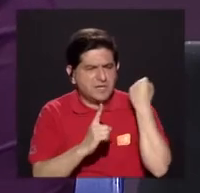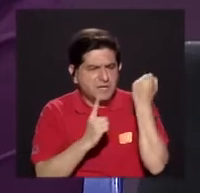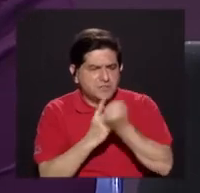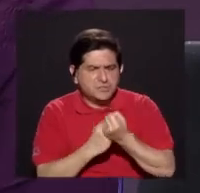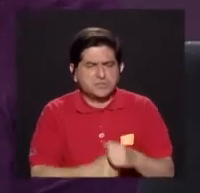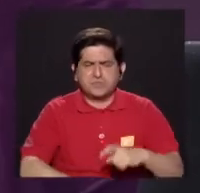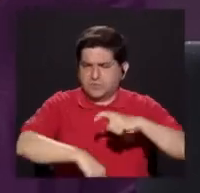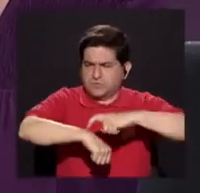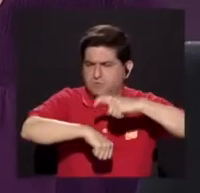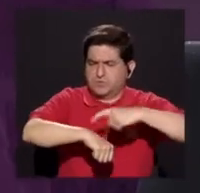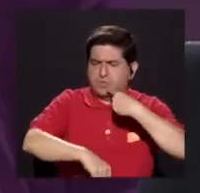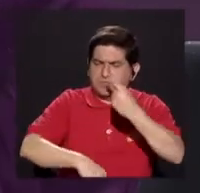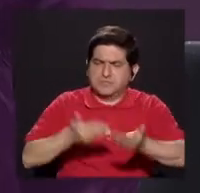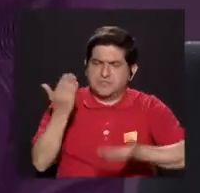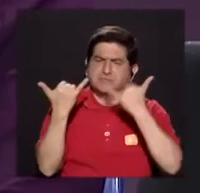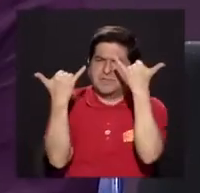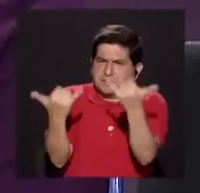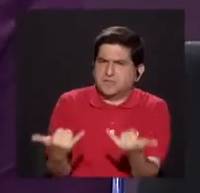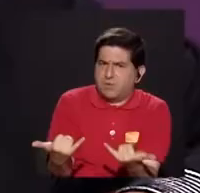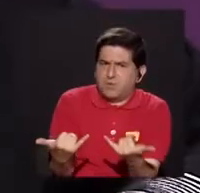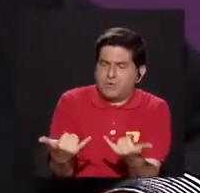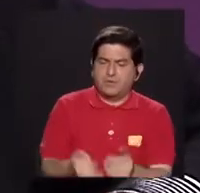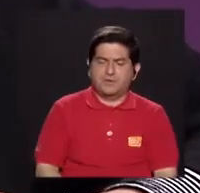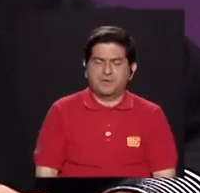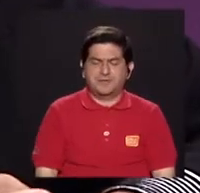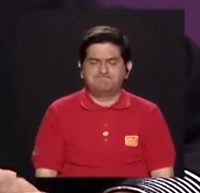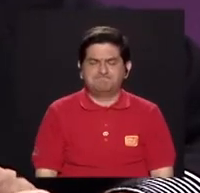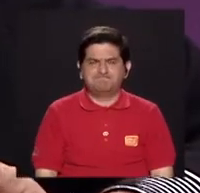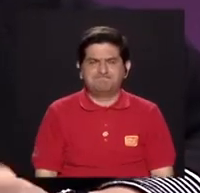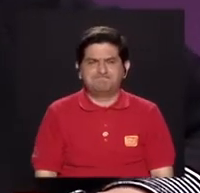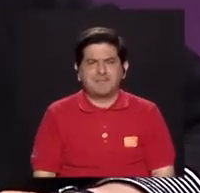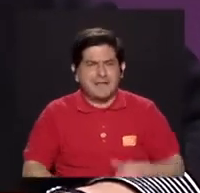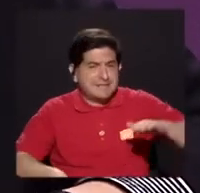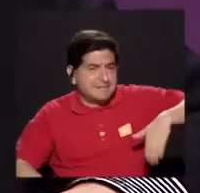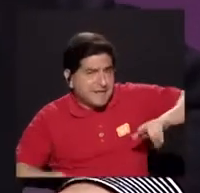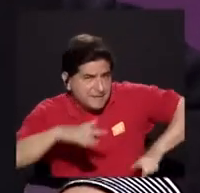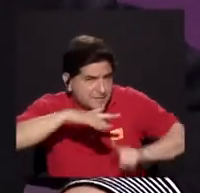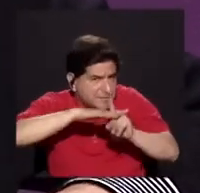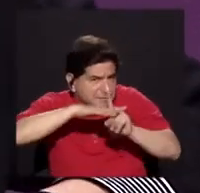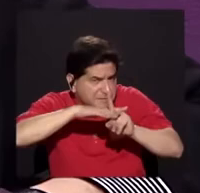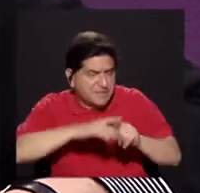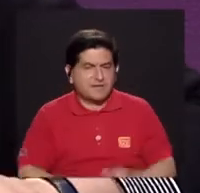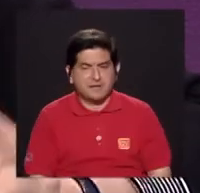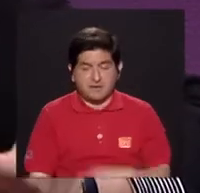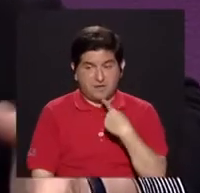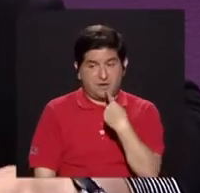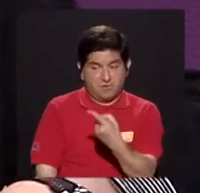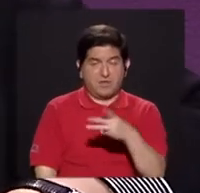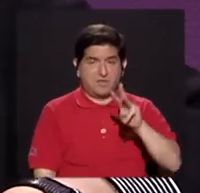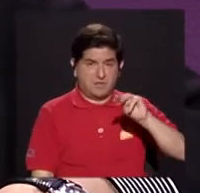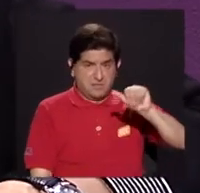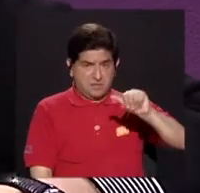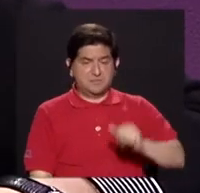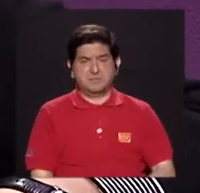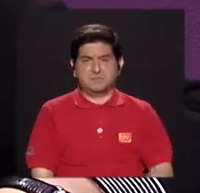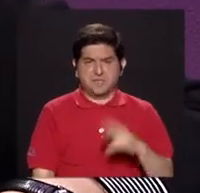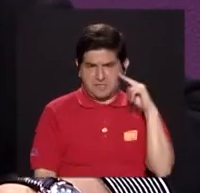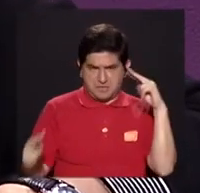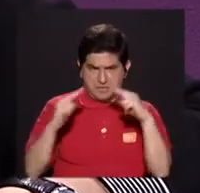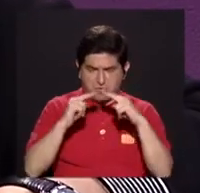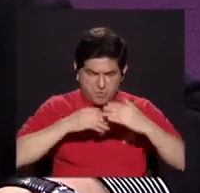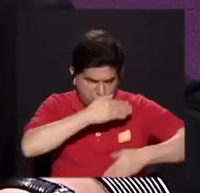cierta coyuntura que dijo, bueno, tal vez ahorita... Claro, pero entonces, digamos, un poco tarde. Si es con base de eso que dice Marielos, digamos que conoce la